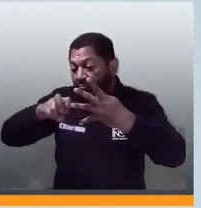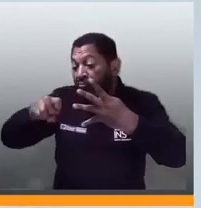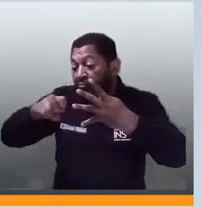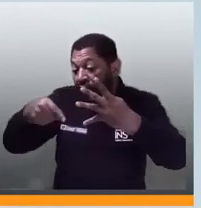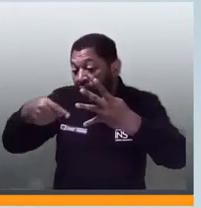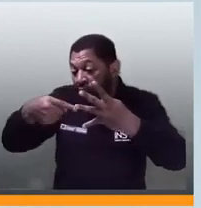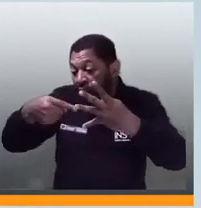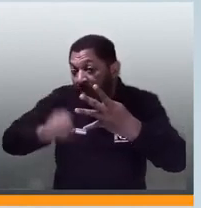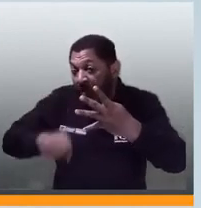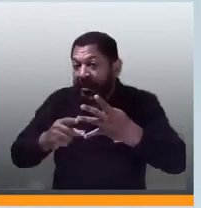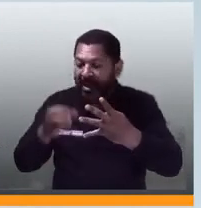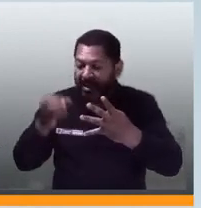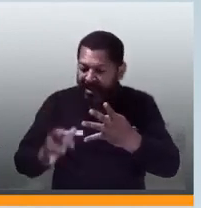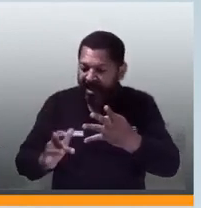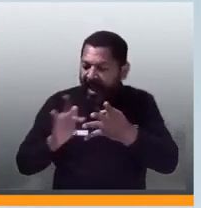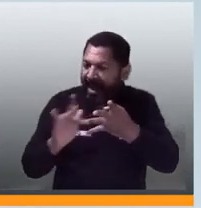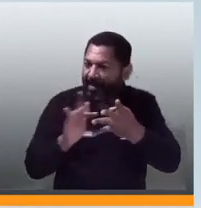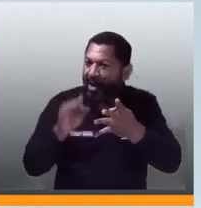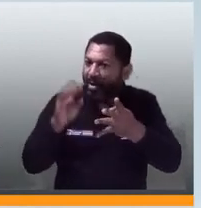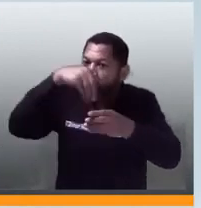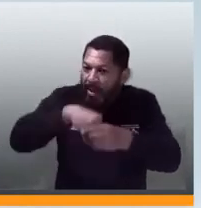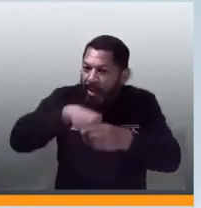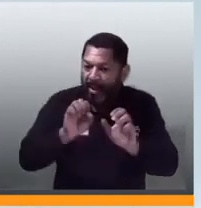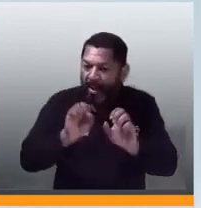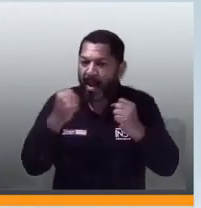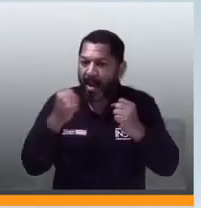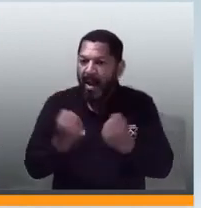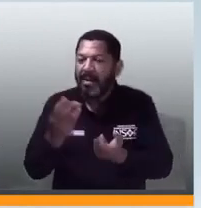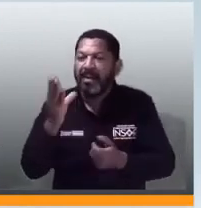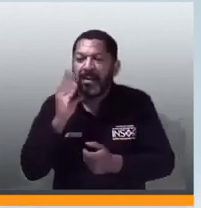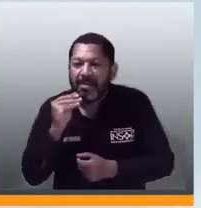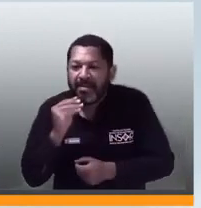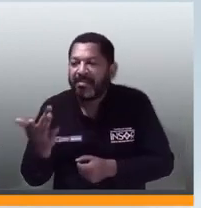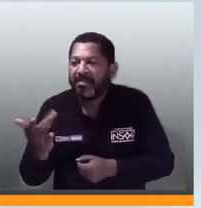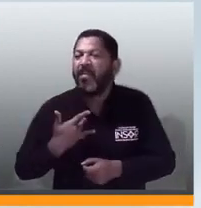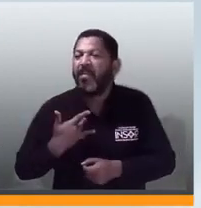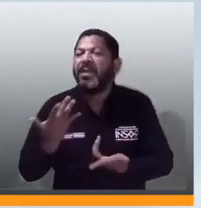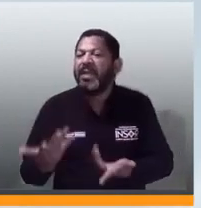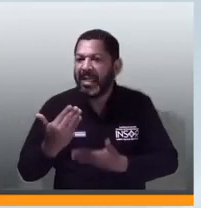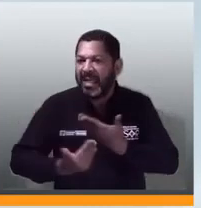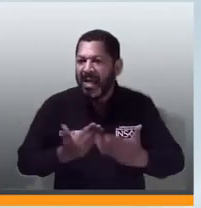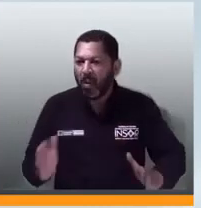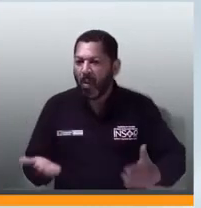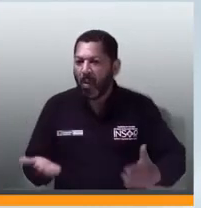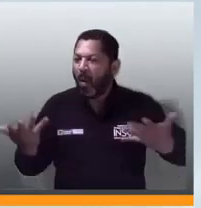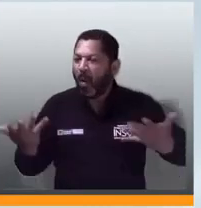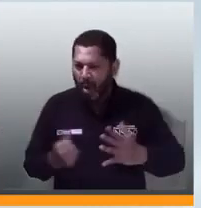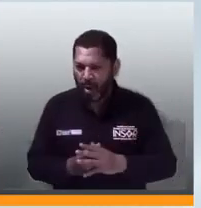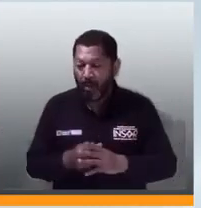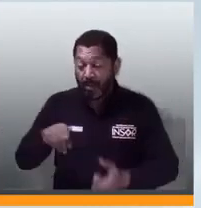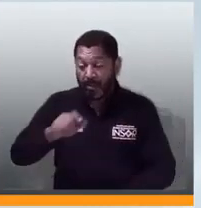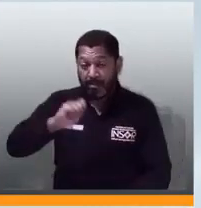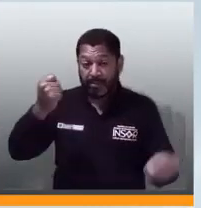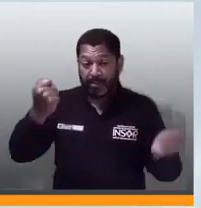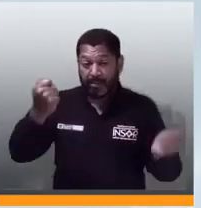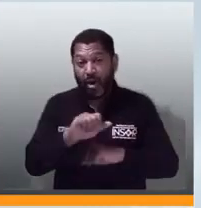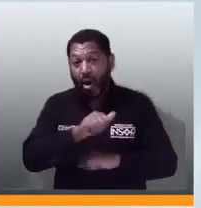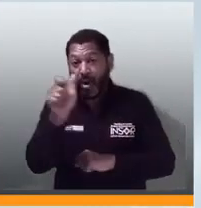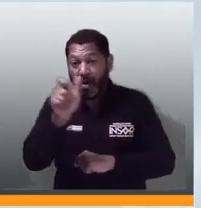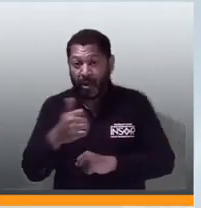compartir ya la aplicación de su estrategia en el aula, cómo le fue, qué cosas podría mejorar y recibir retroalimentación de